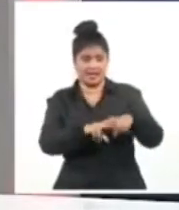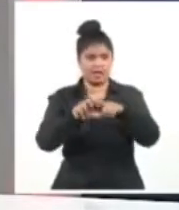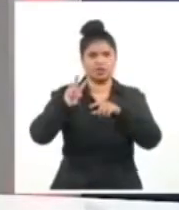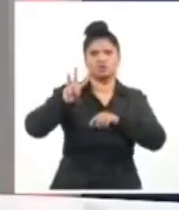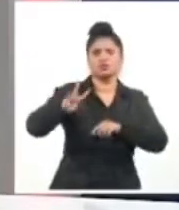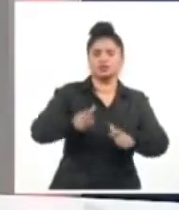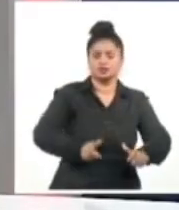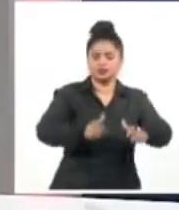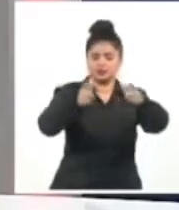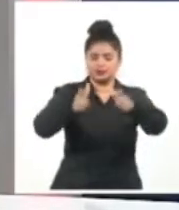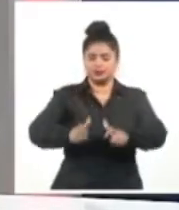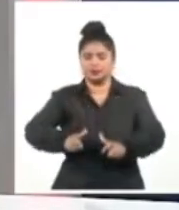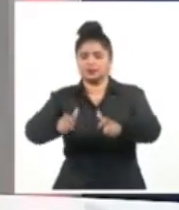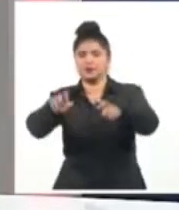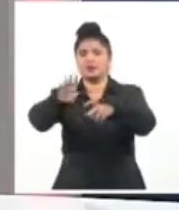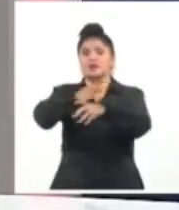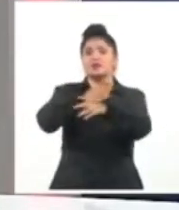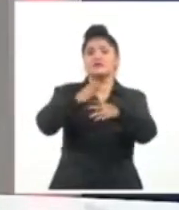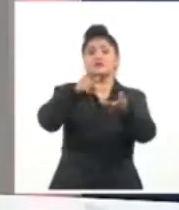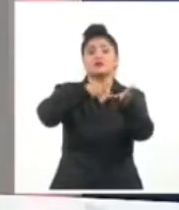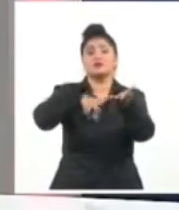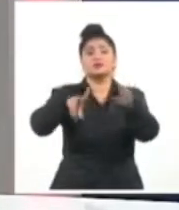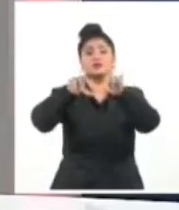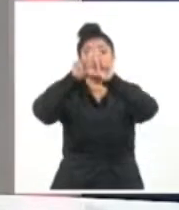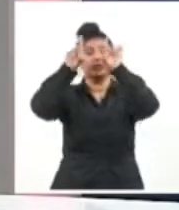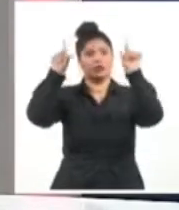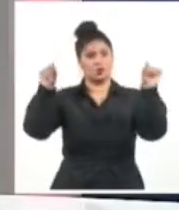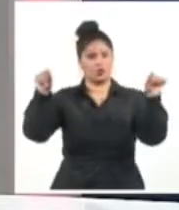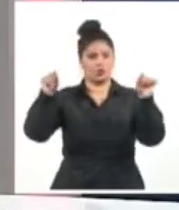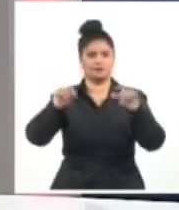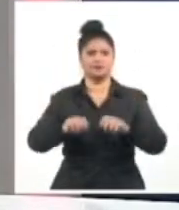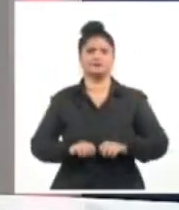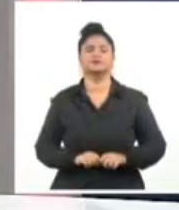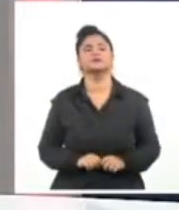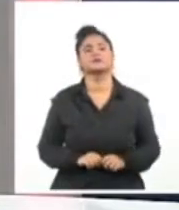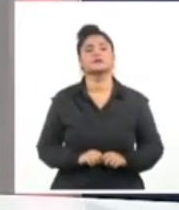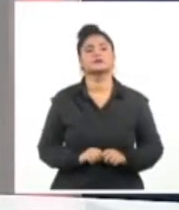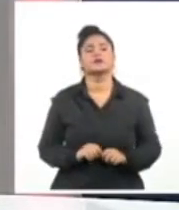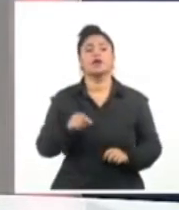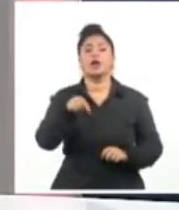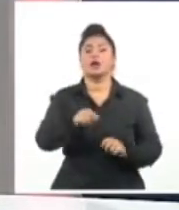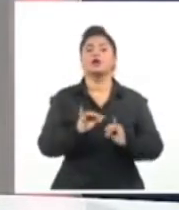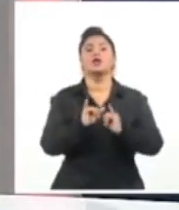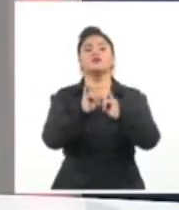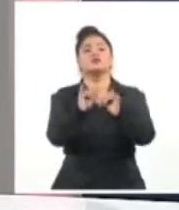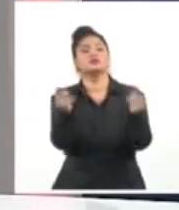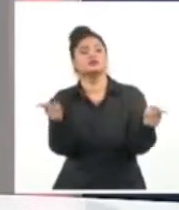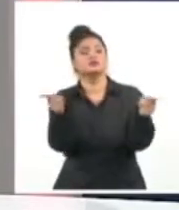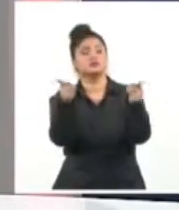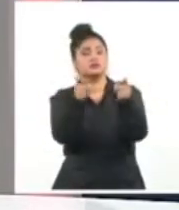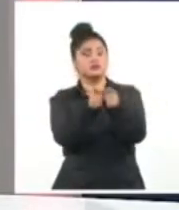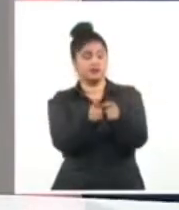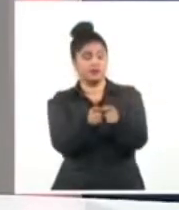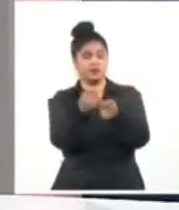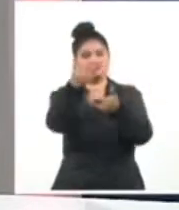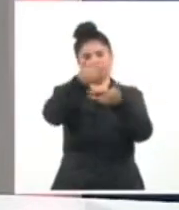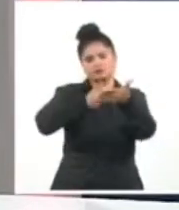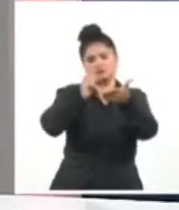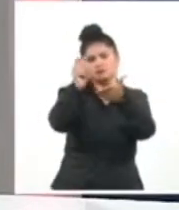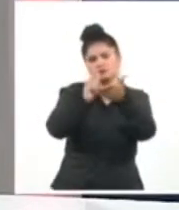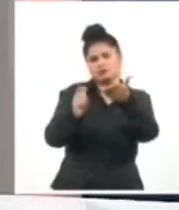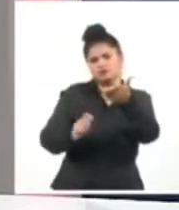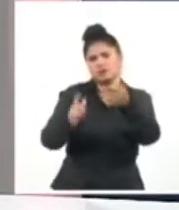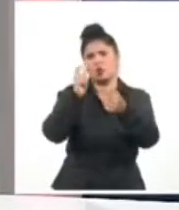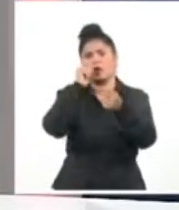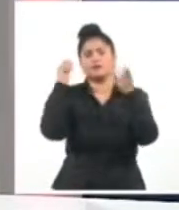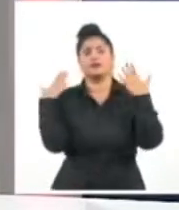del país. También existe déficit en la generación distribuida. Ofrecemos a continuación un fragmento de las declaraciones del director técnico de la entidad